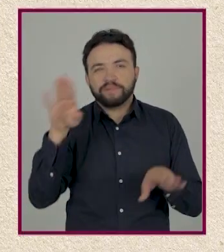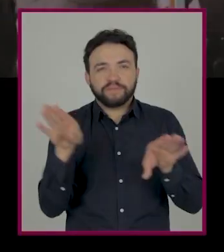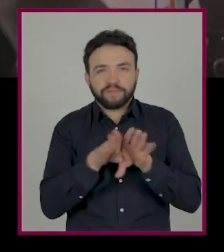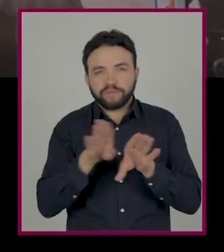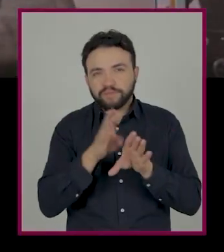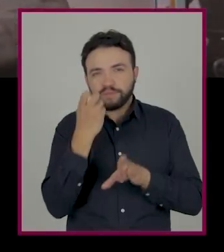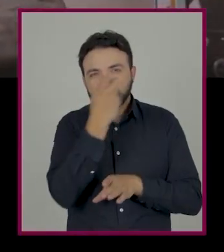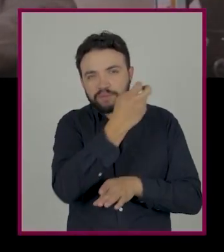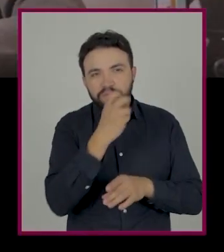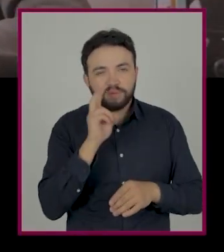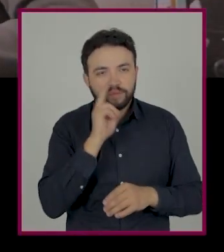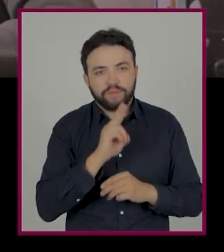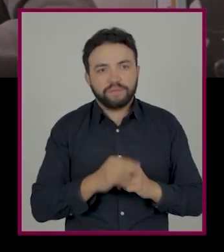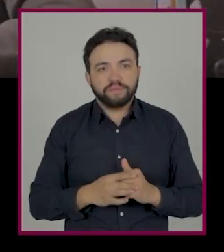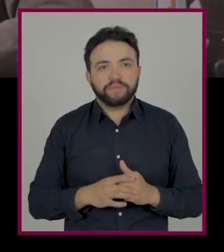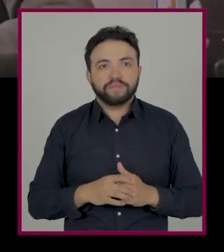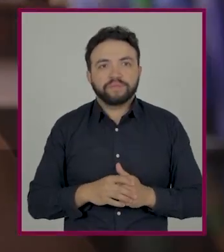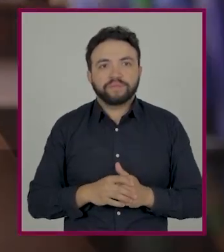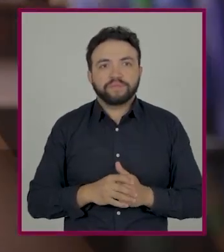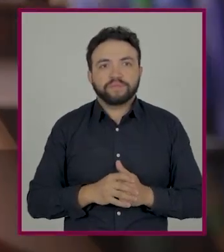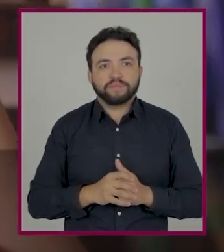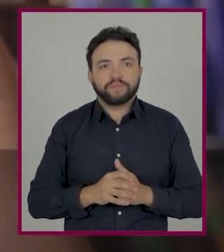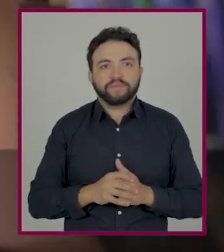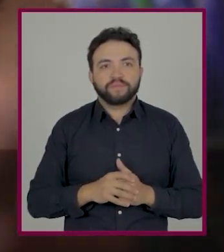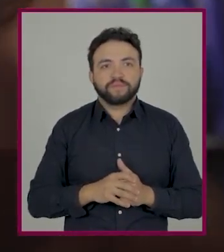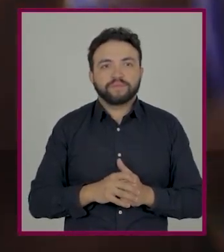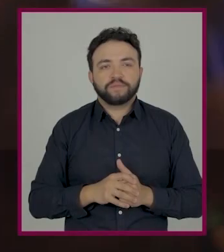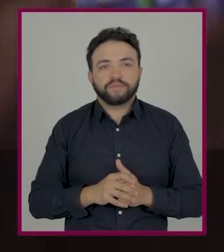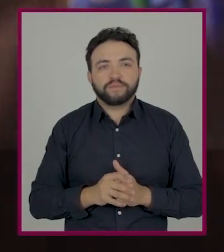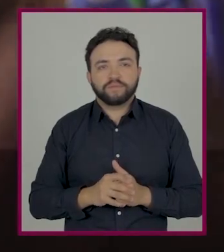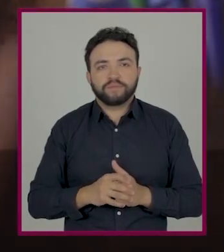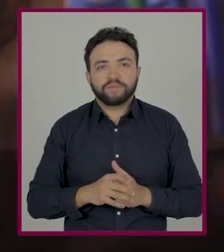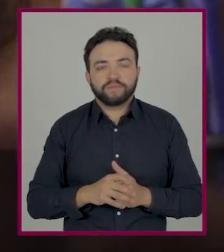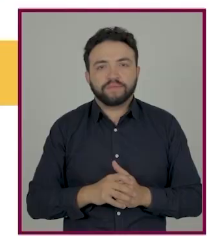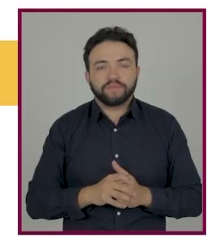No. Creo que sería algo más como esto.